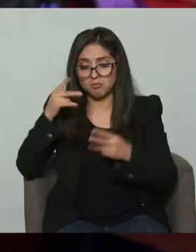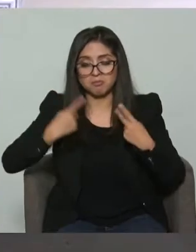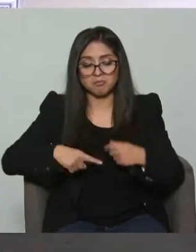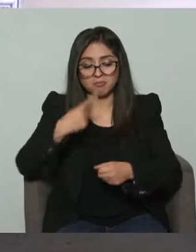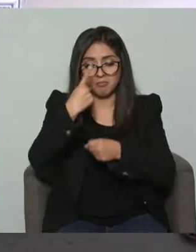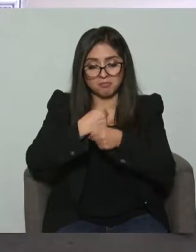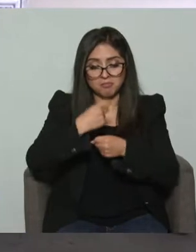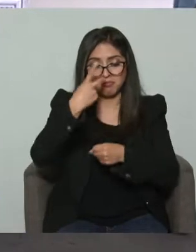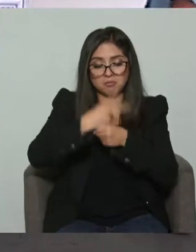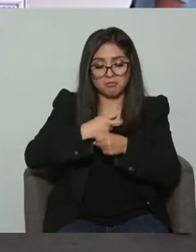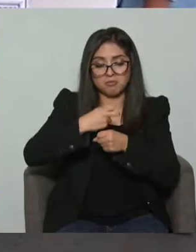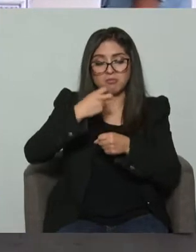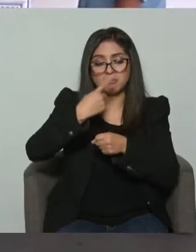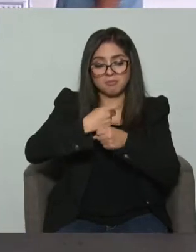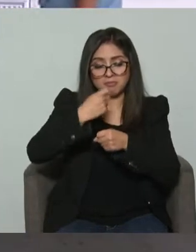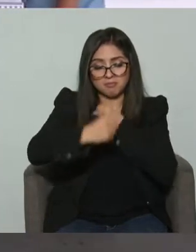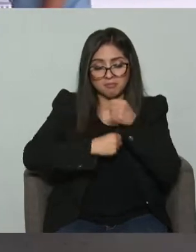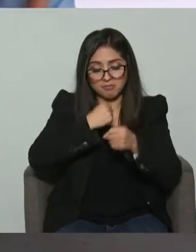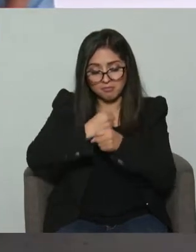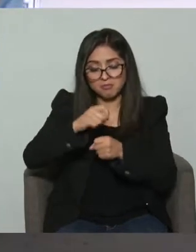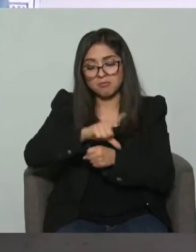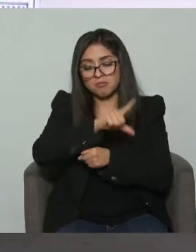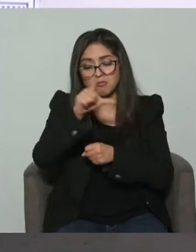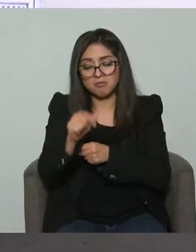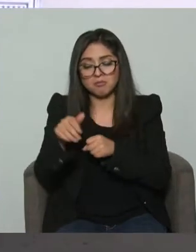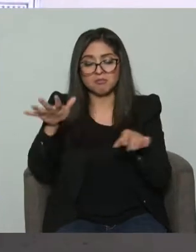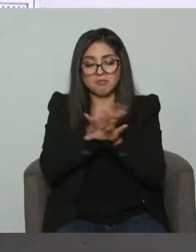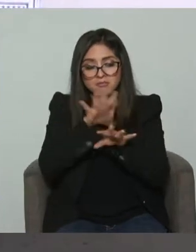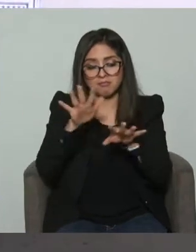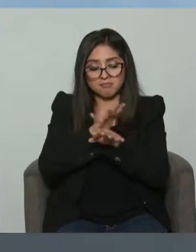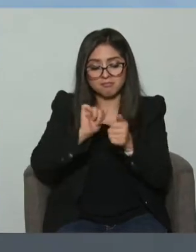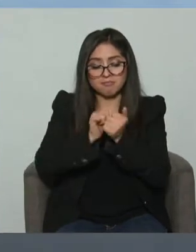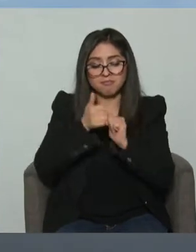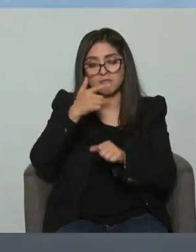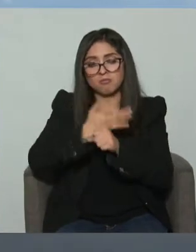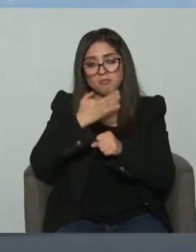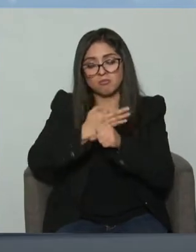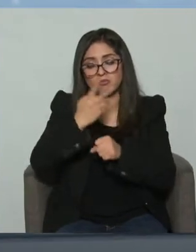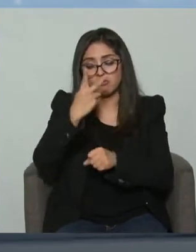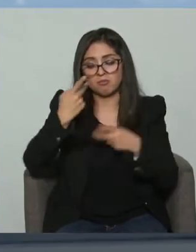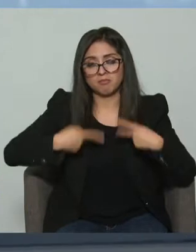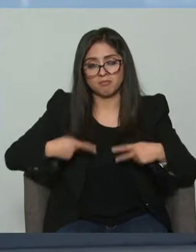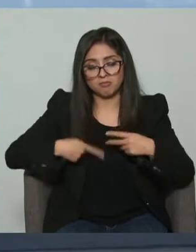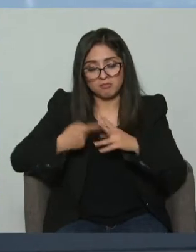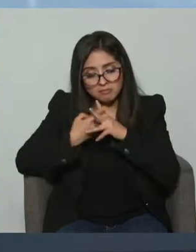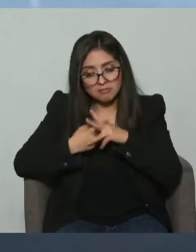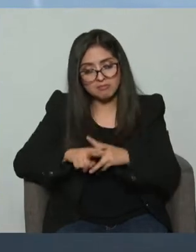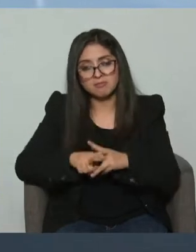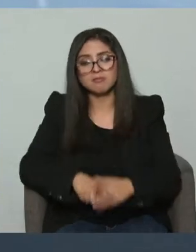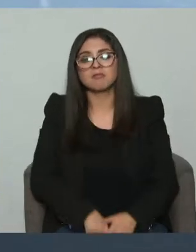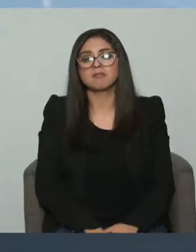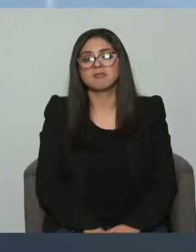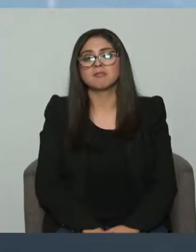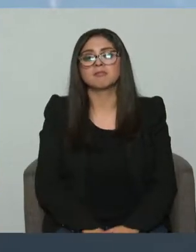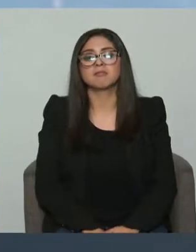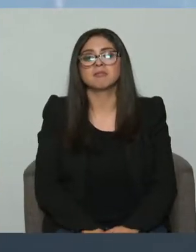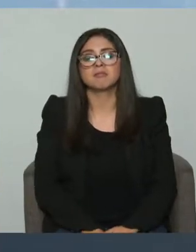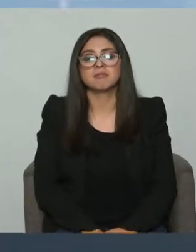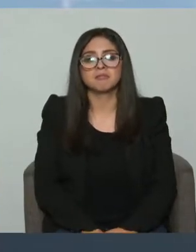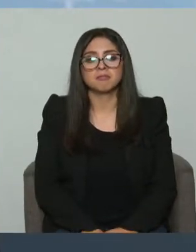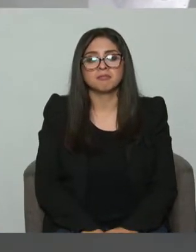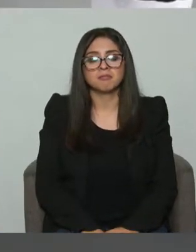sucesivamente iremos contratando a los que se vayan requiriendo. Ahorita iniciamos con 200, Mariana. Bien, y en este sentido, bueno, cuando yo te hablaba